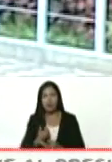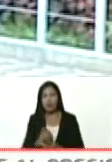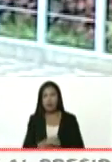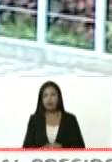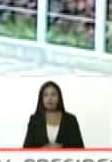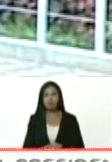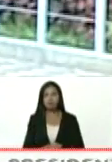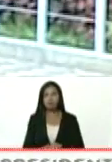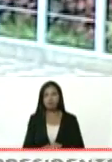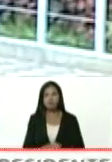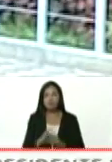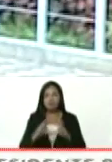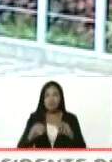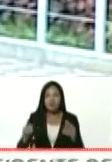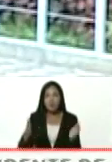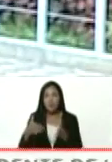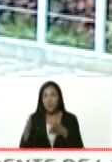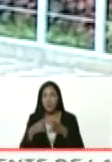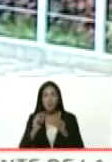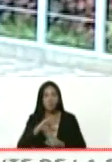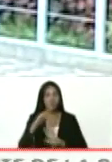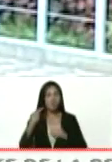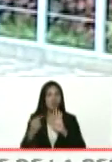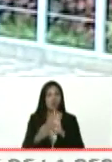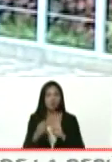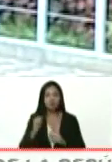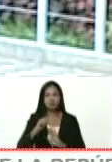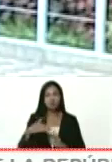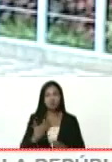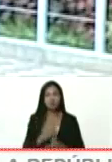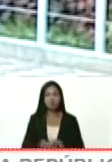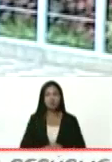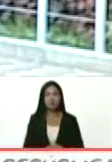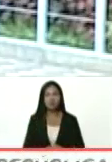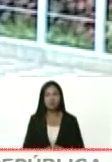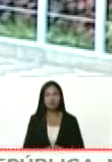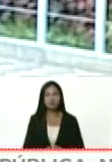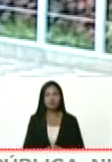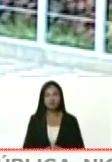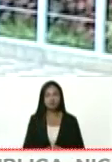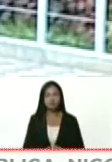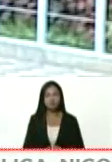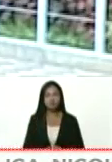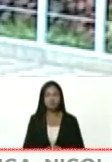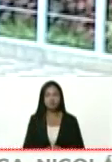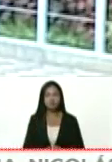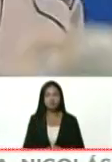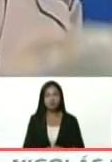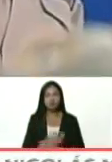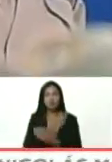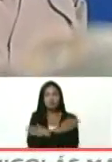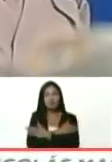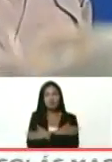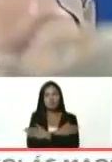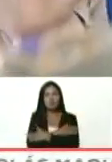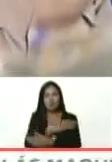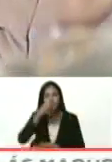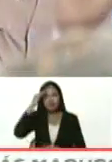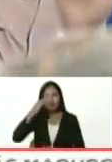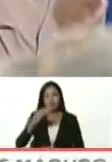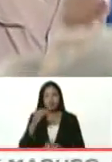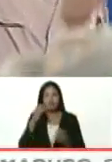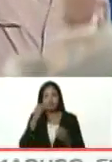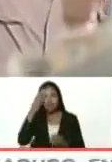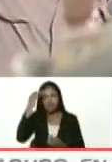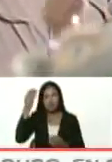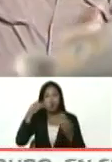tierra-aire, con todo, compadre, ¿verdad? Los felicito a los milicianos y a las milicianas. Que Dios los bendiga.